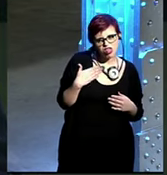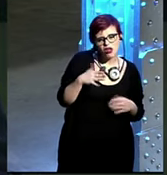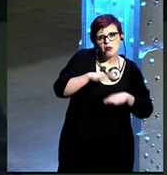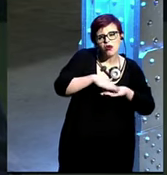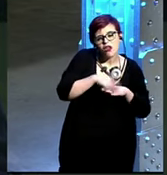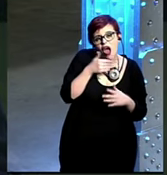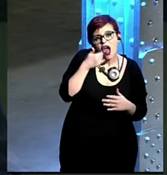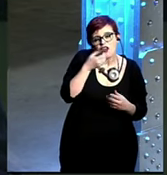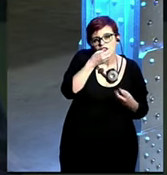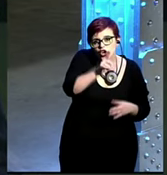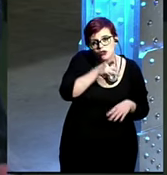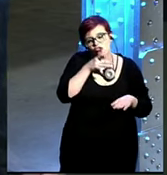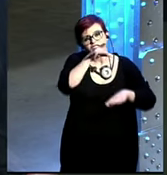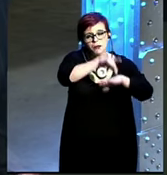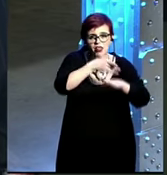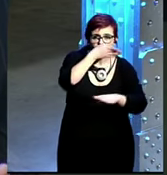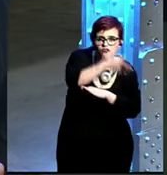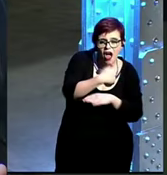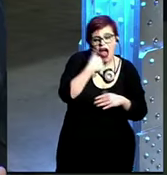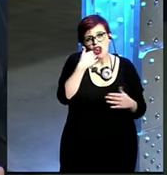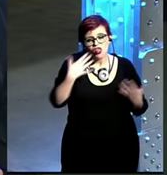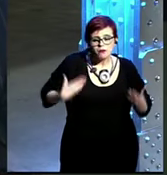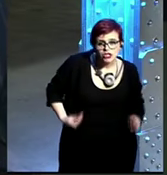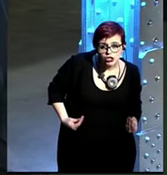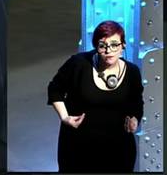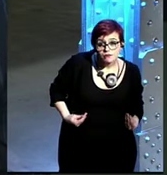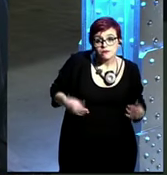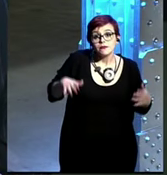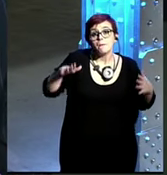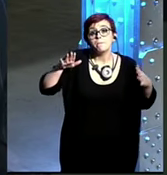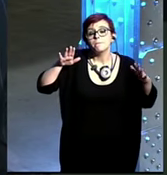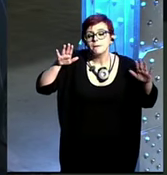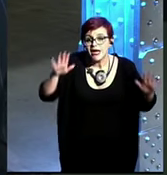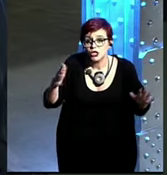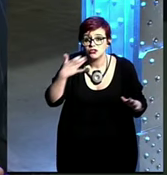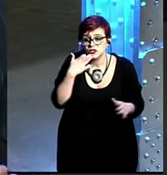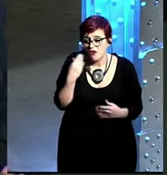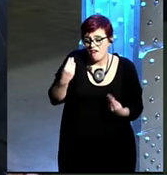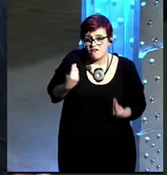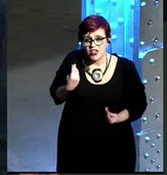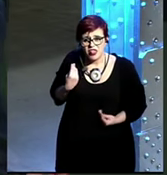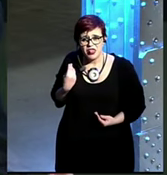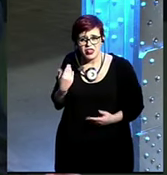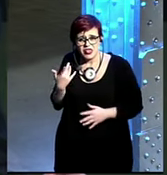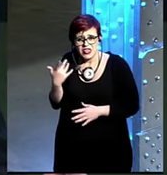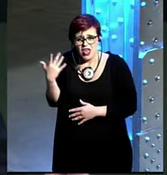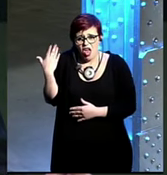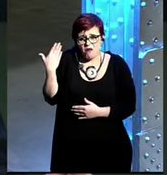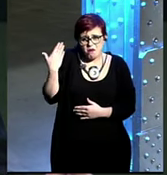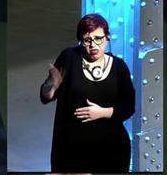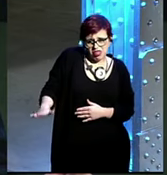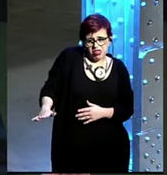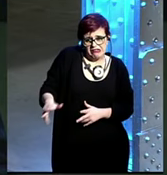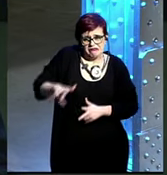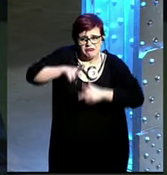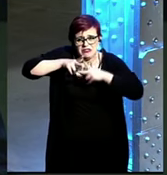algo que no va bien, igual tengo que ir al médico, igual tengo depresión. Pero si tienes una vida miserable, terrible, detestable,